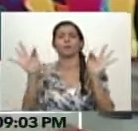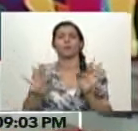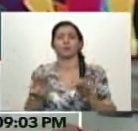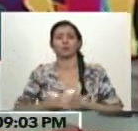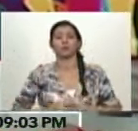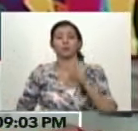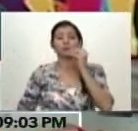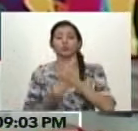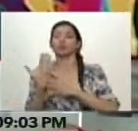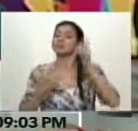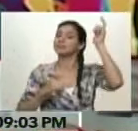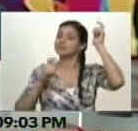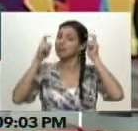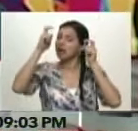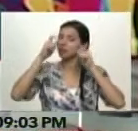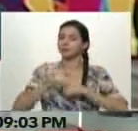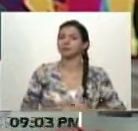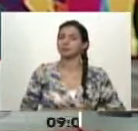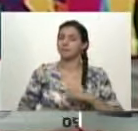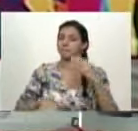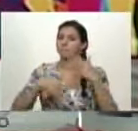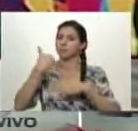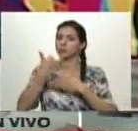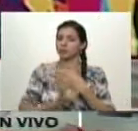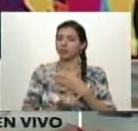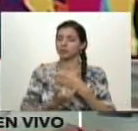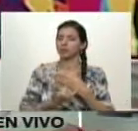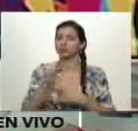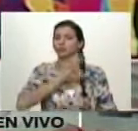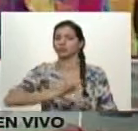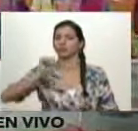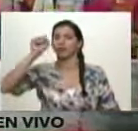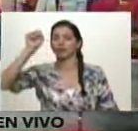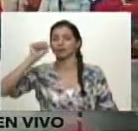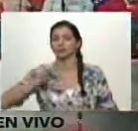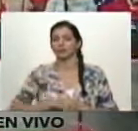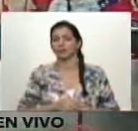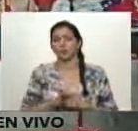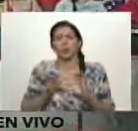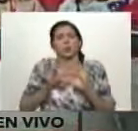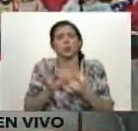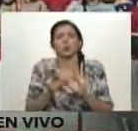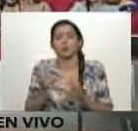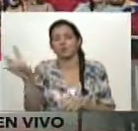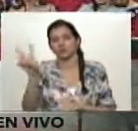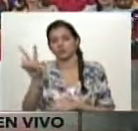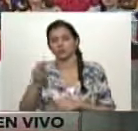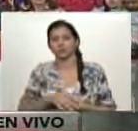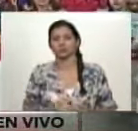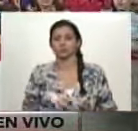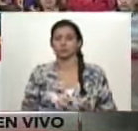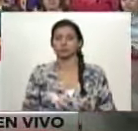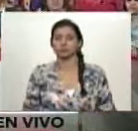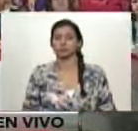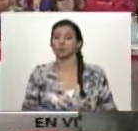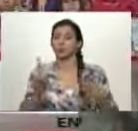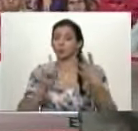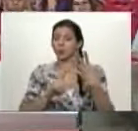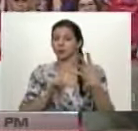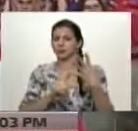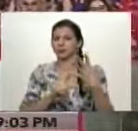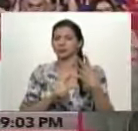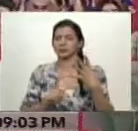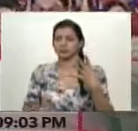el comandante Chávez en este proyecto socialista, unitario de Venezuela. Ese es el cuarto frente.